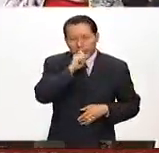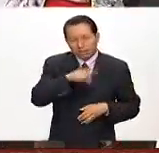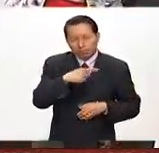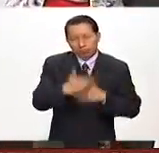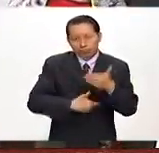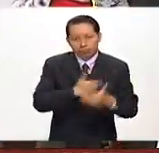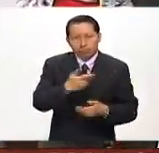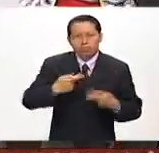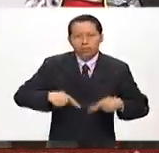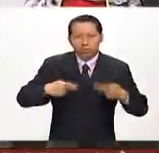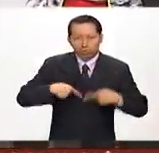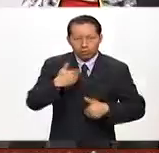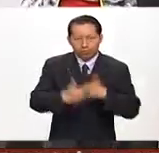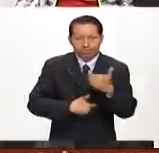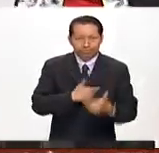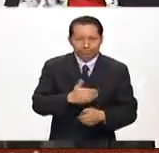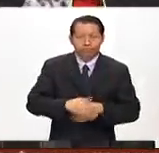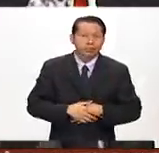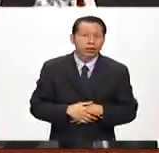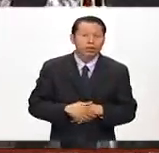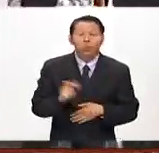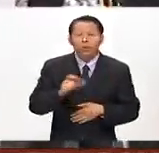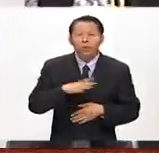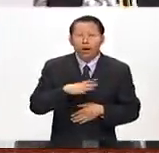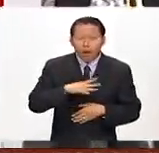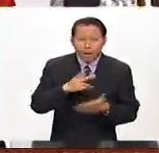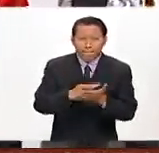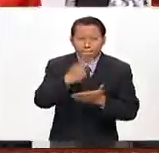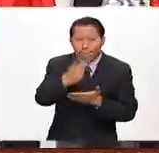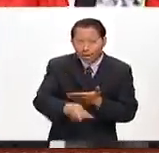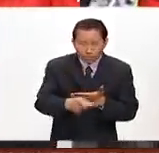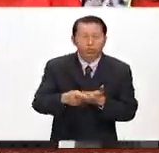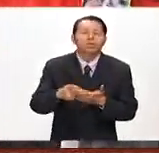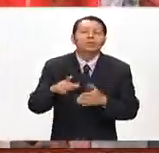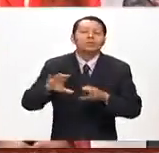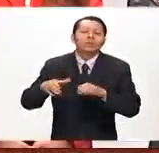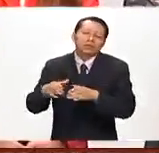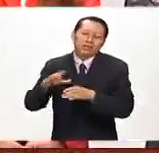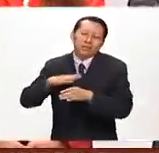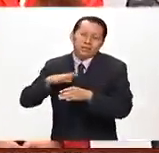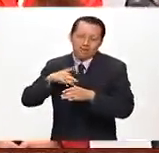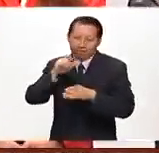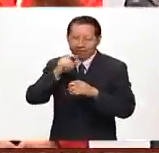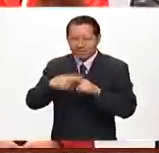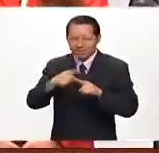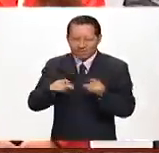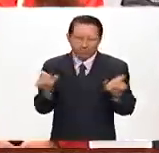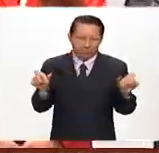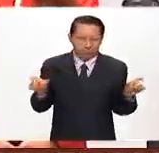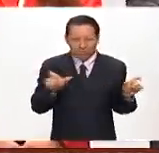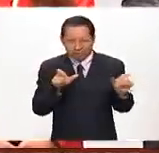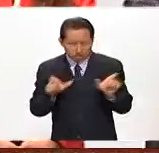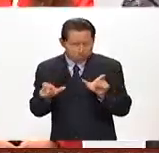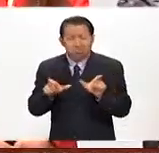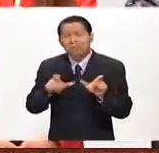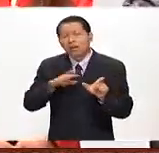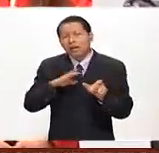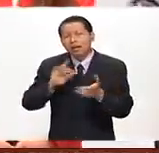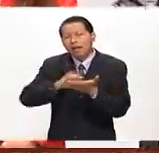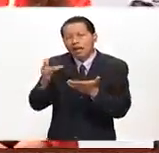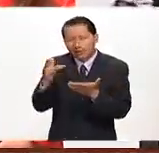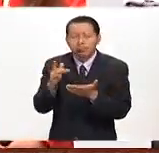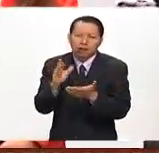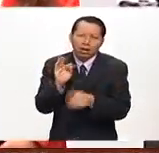último, durante la premiación, el presidente agradeció al Estado Mayor por cuidar de la seguridad del Ejecutivo Federal, entre otras